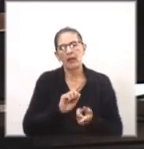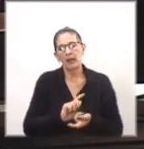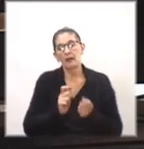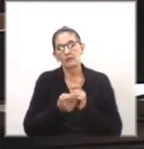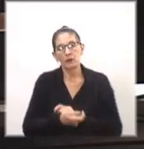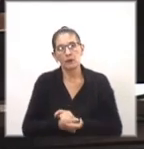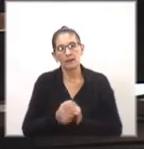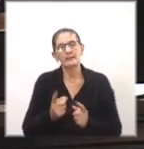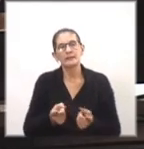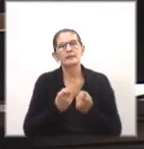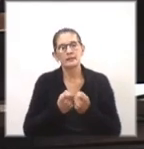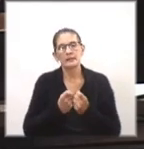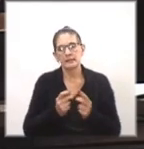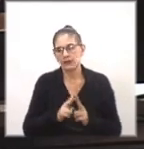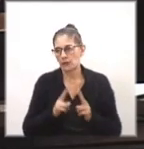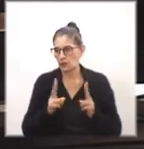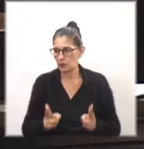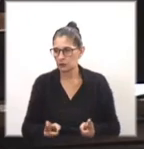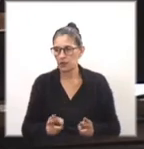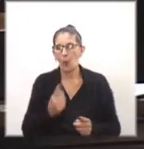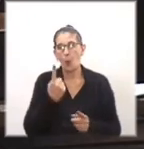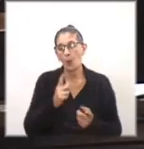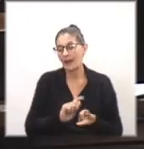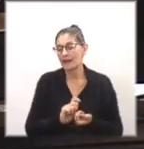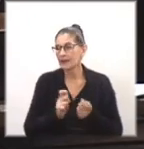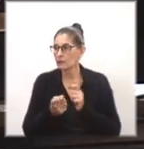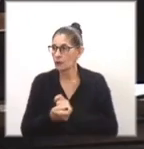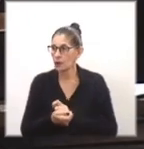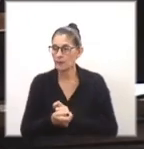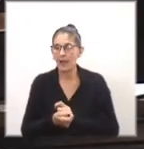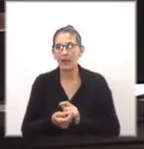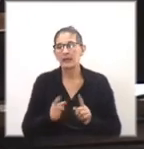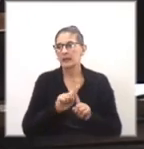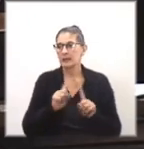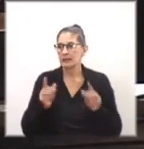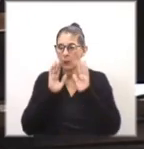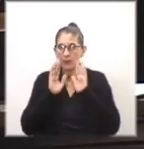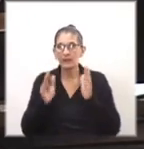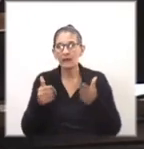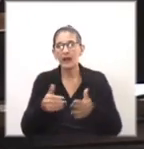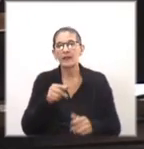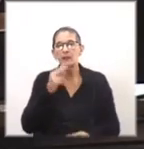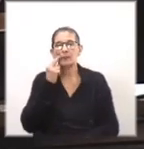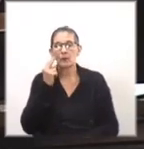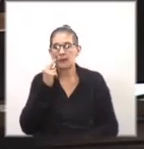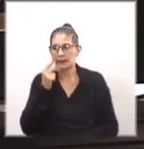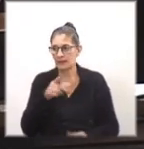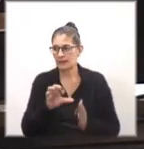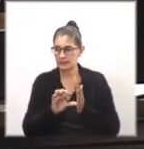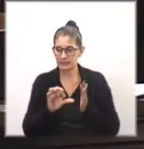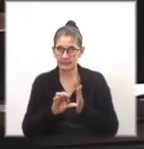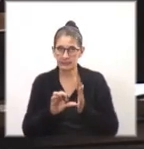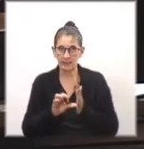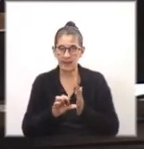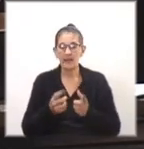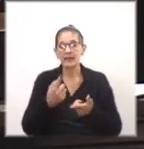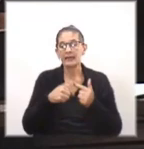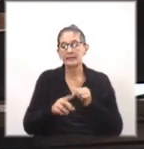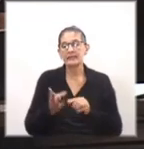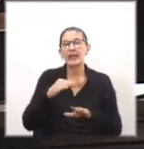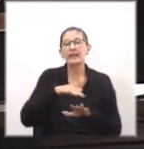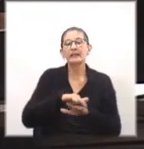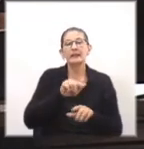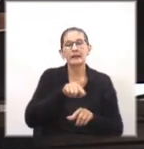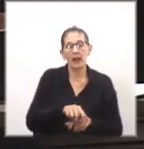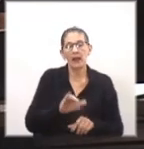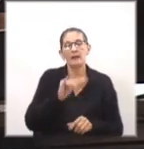necesaria en el corto plazo. Una reforma que no evada los problemas reales del sistema, que sea integral, que